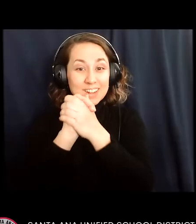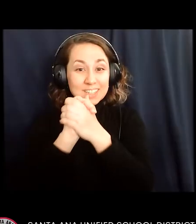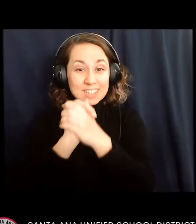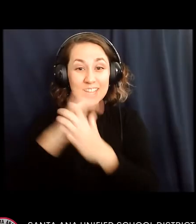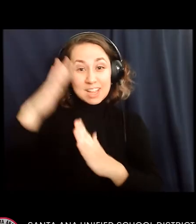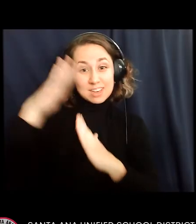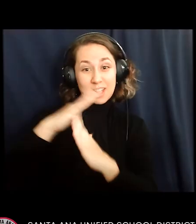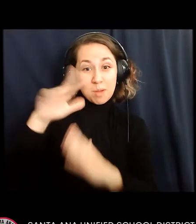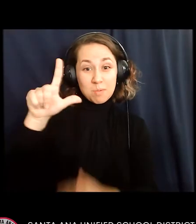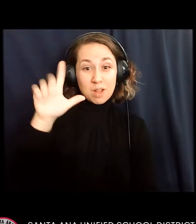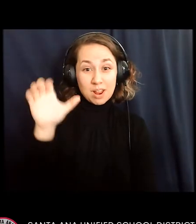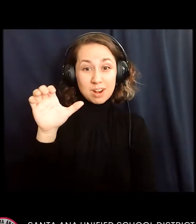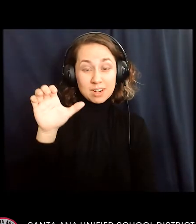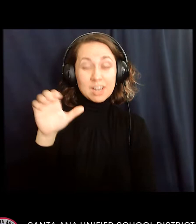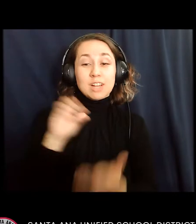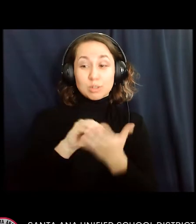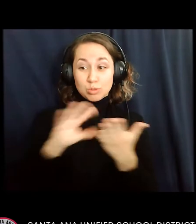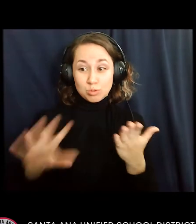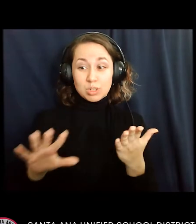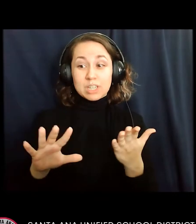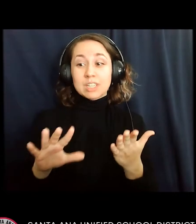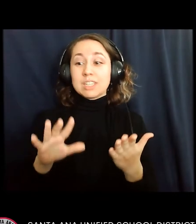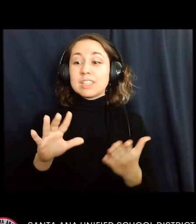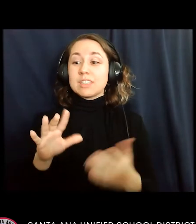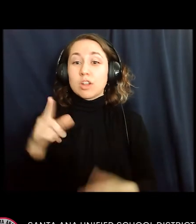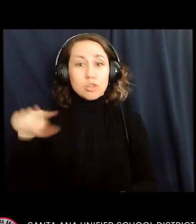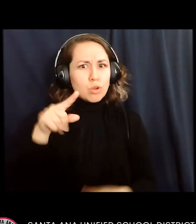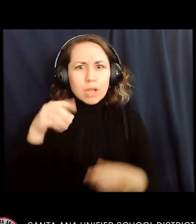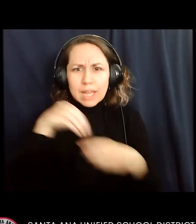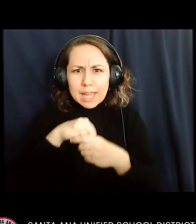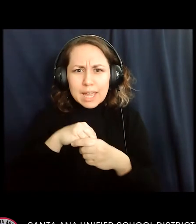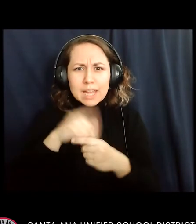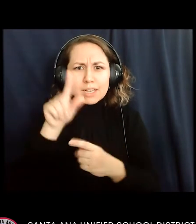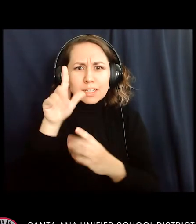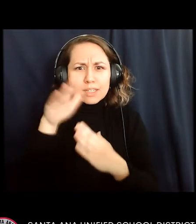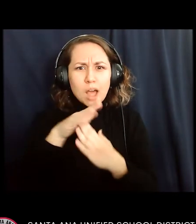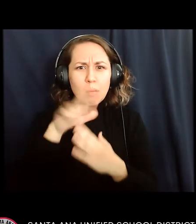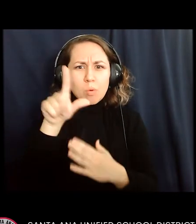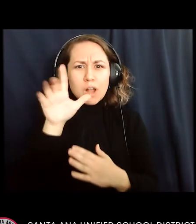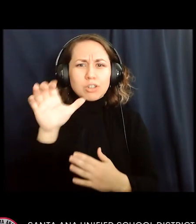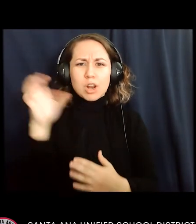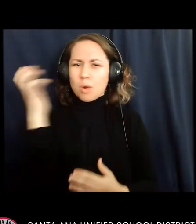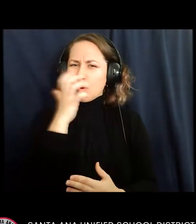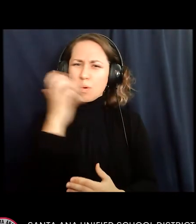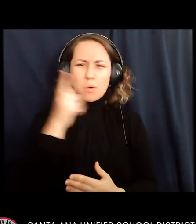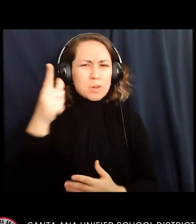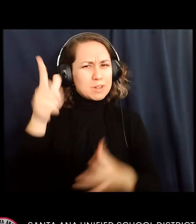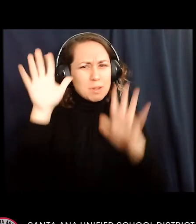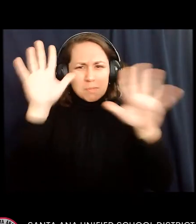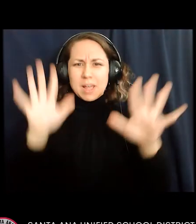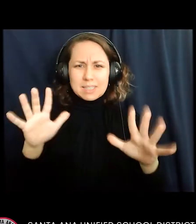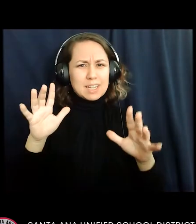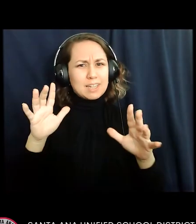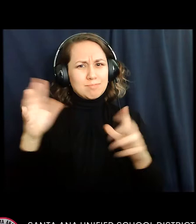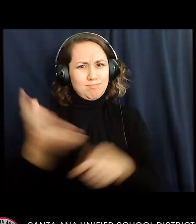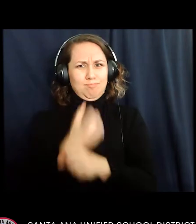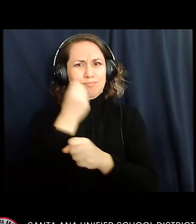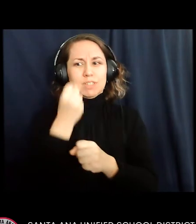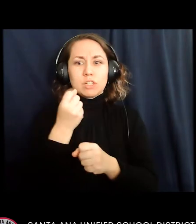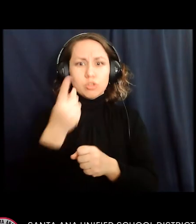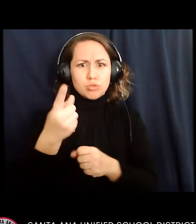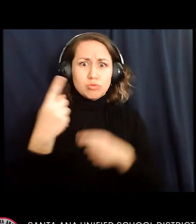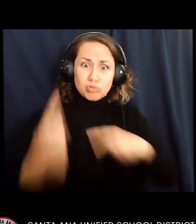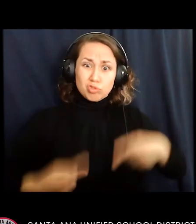Felicidades a los 100 mejores del Distrito Escolar de Santa Ana. Ser los 100 mejores es un gran logro. Sé que han luchado en los